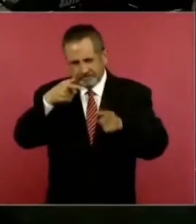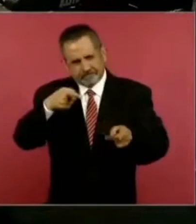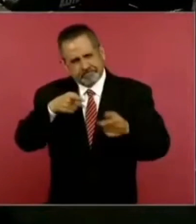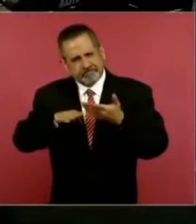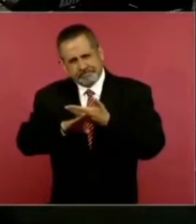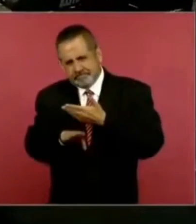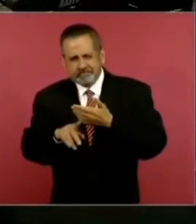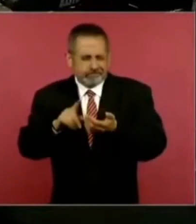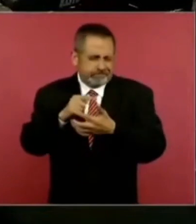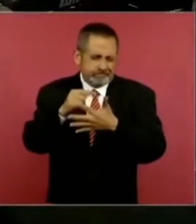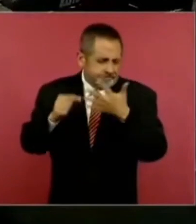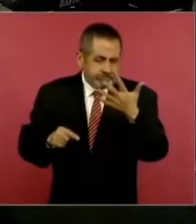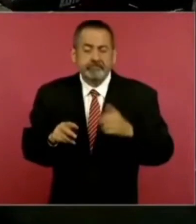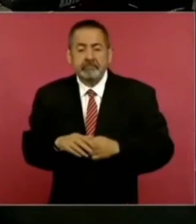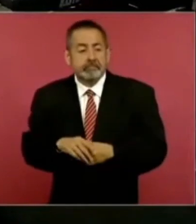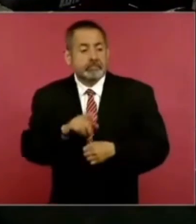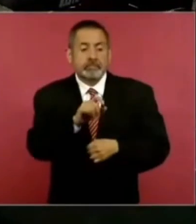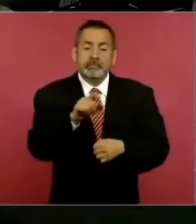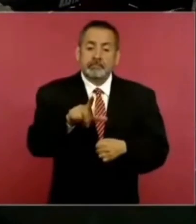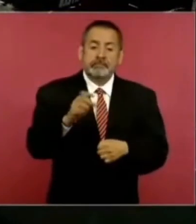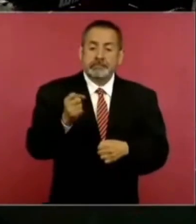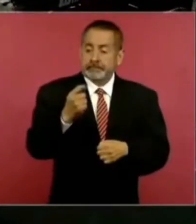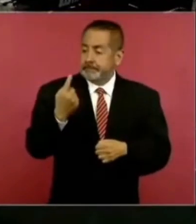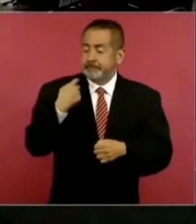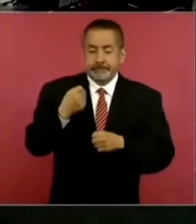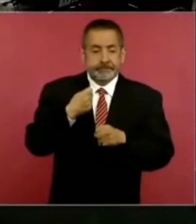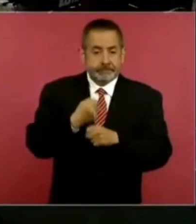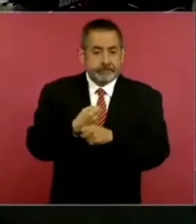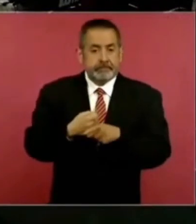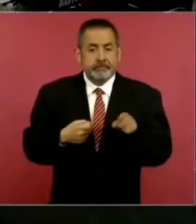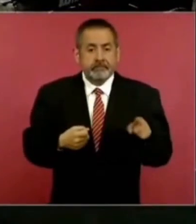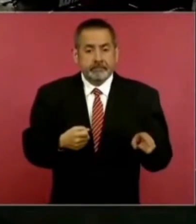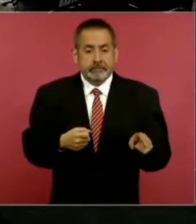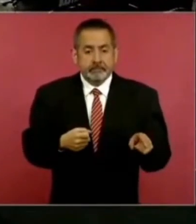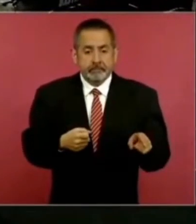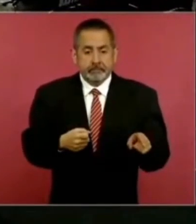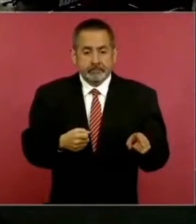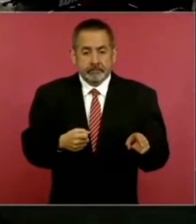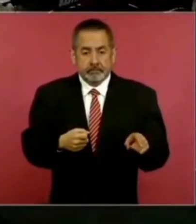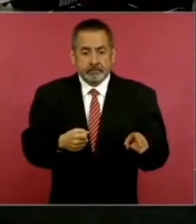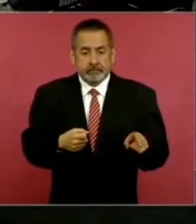y el pasado 27 de septiembre del año en curso